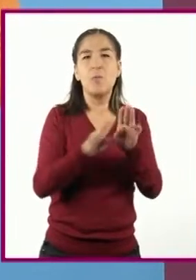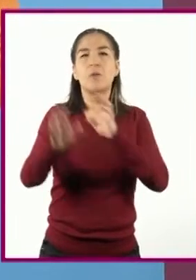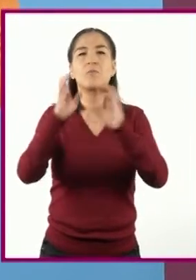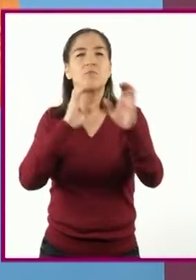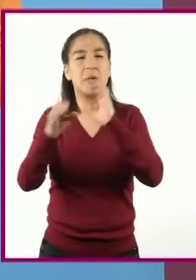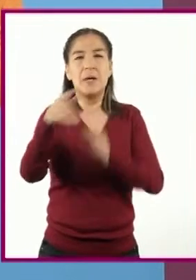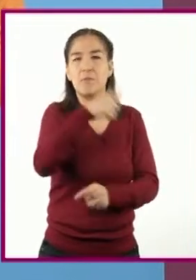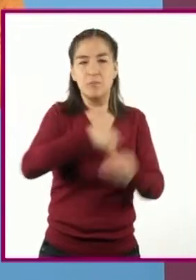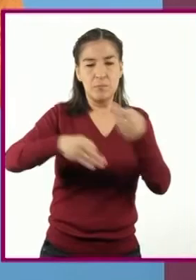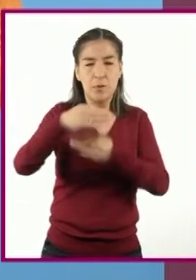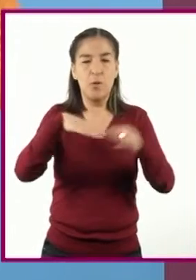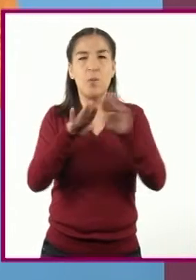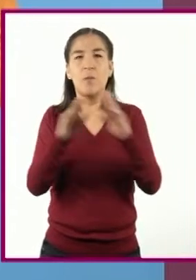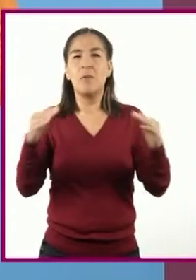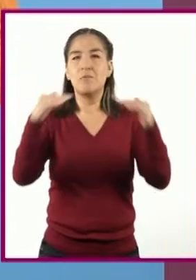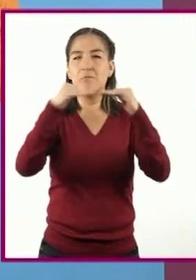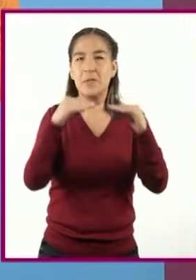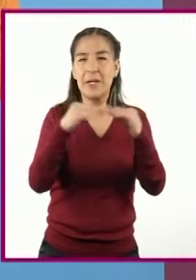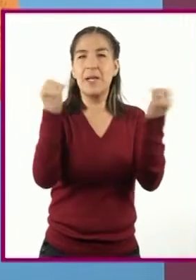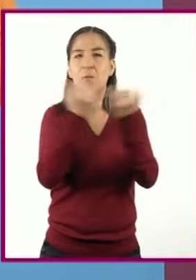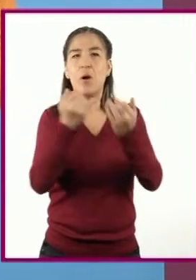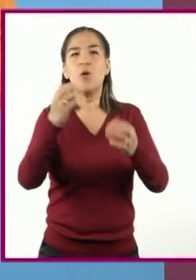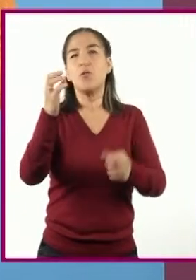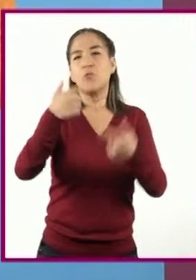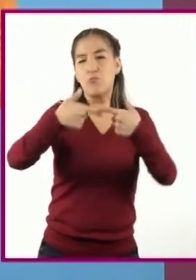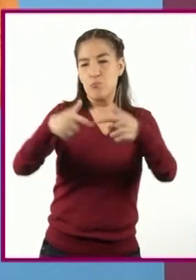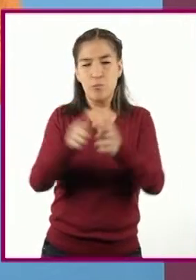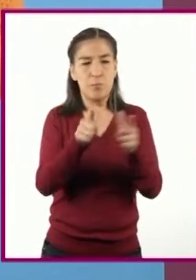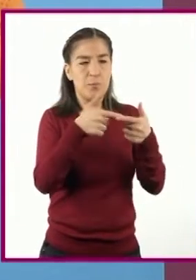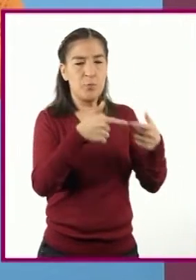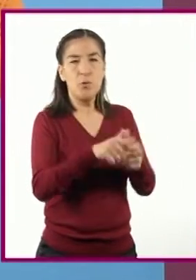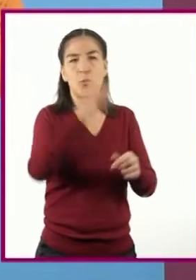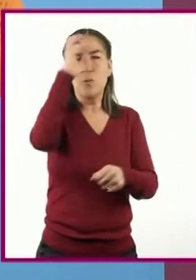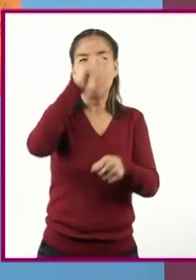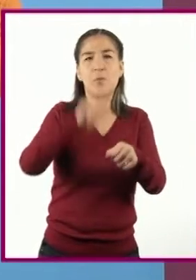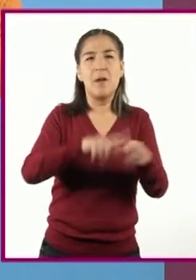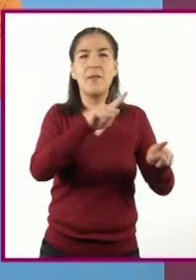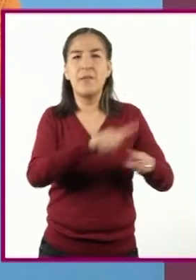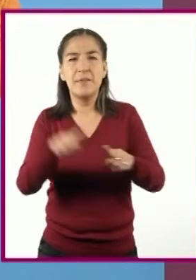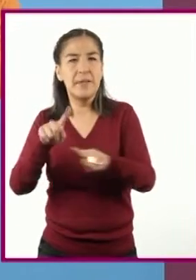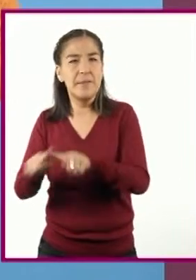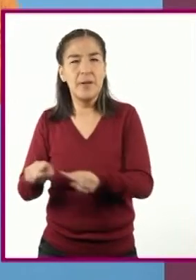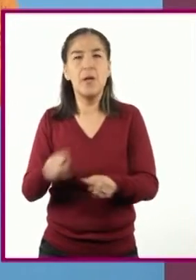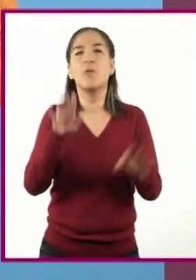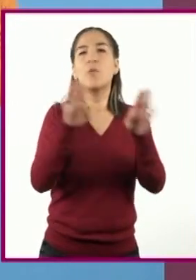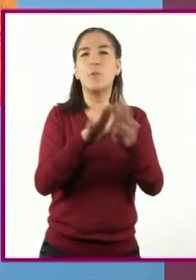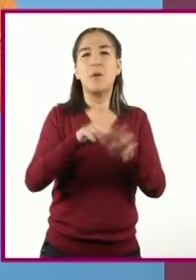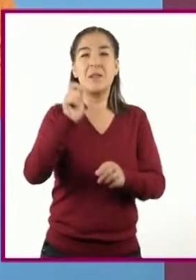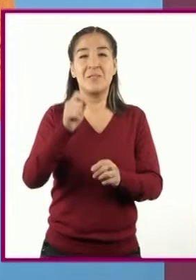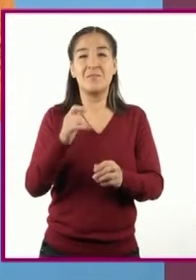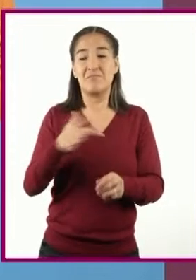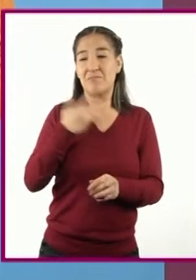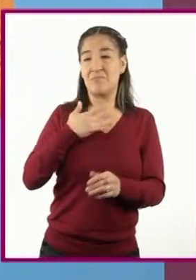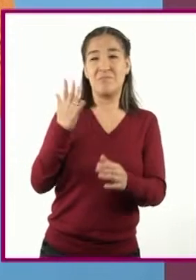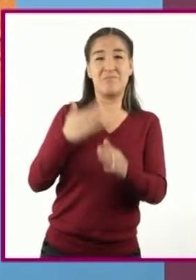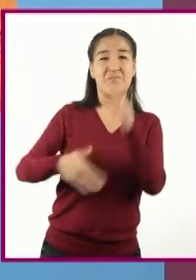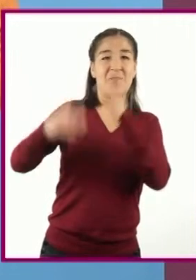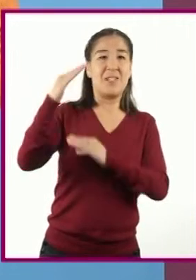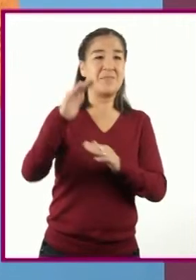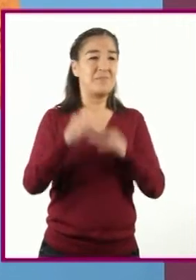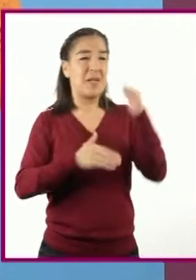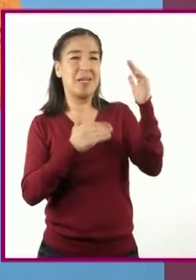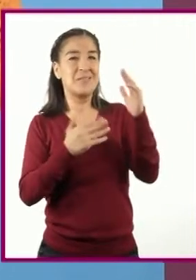comunicación igualitaria entre grupos culturales diferentes. No reconocer superioridad de una